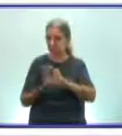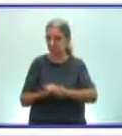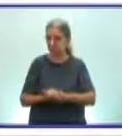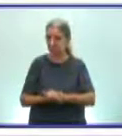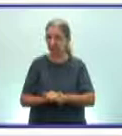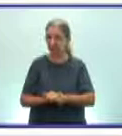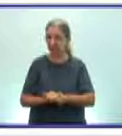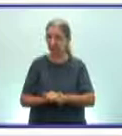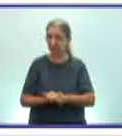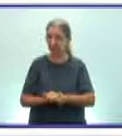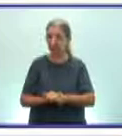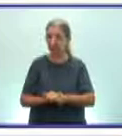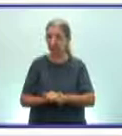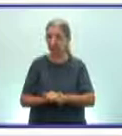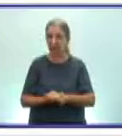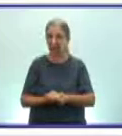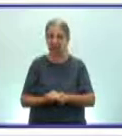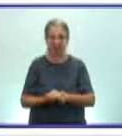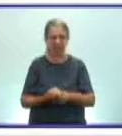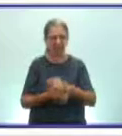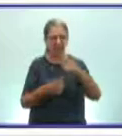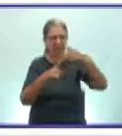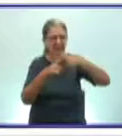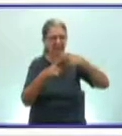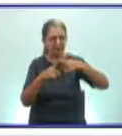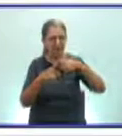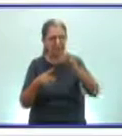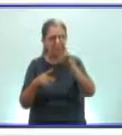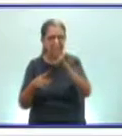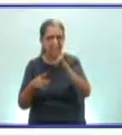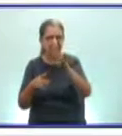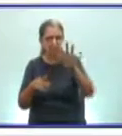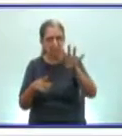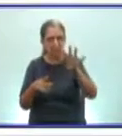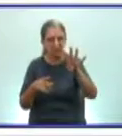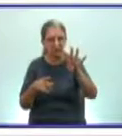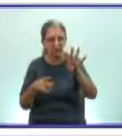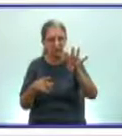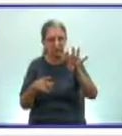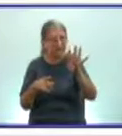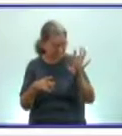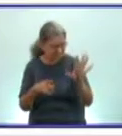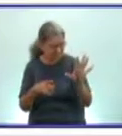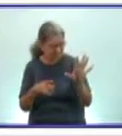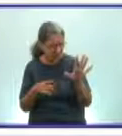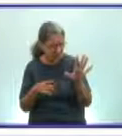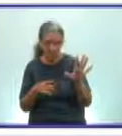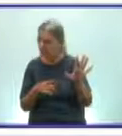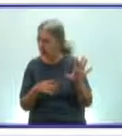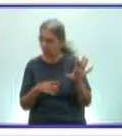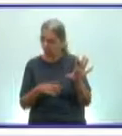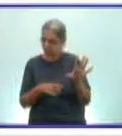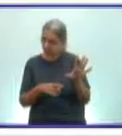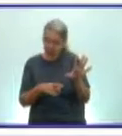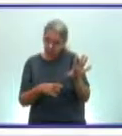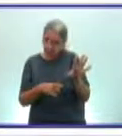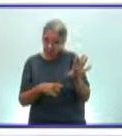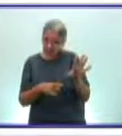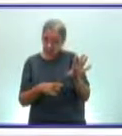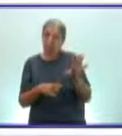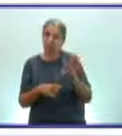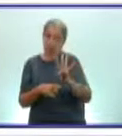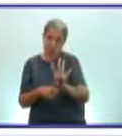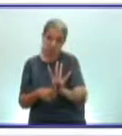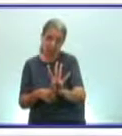de 34 grados Celsius. La cantidad de días es 5. No,